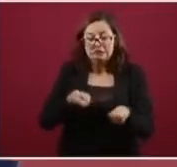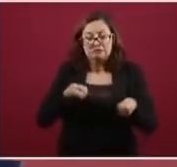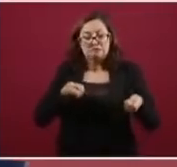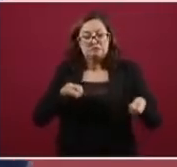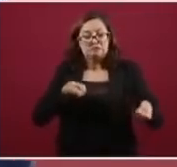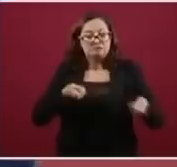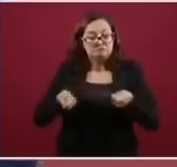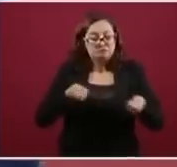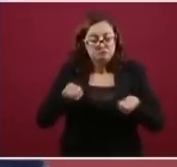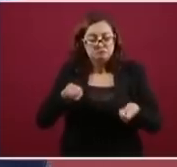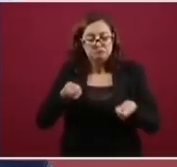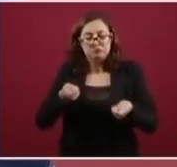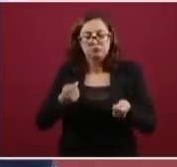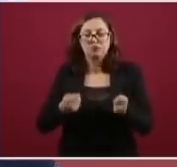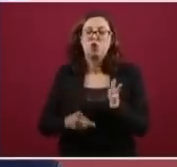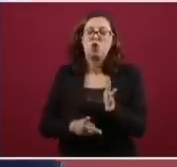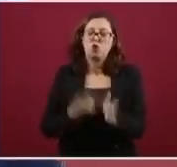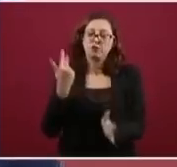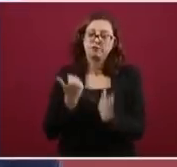empezamos